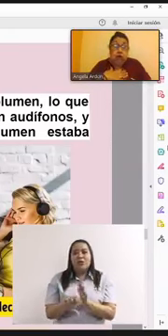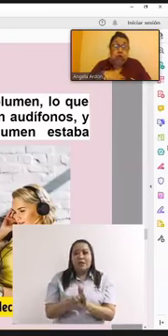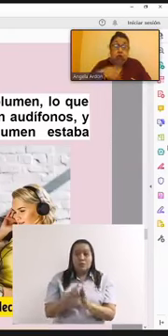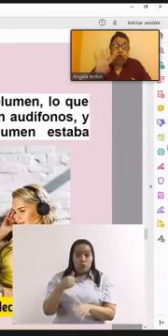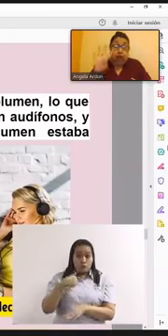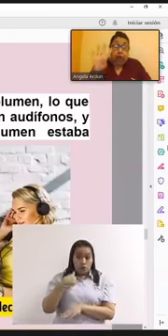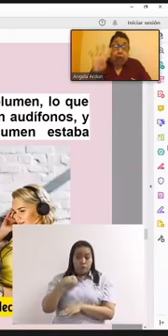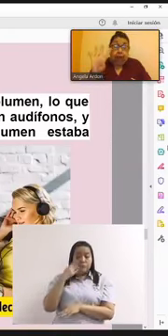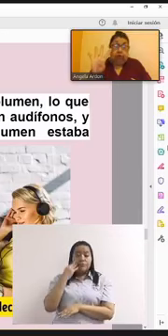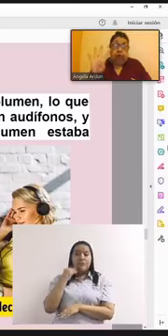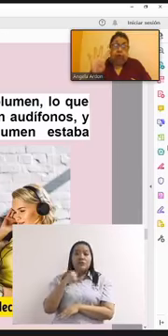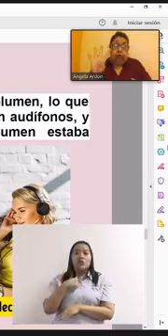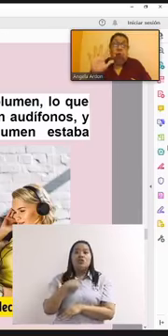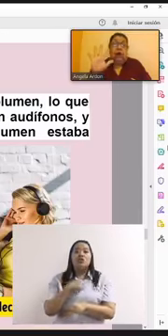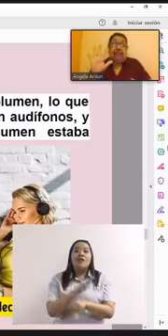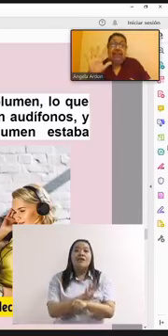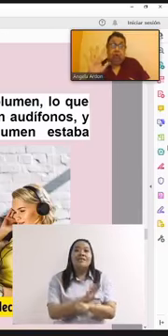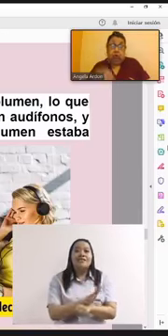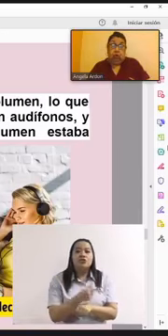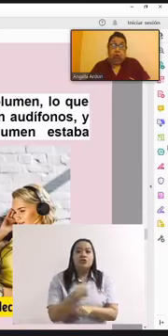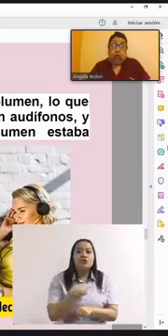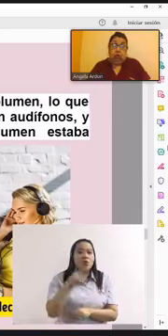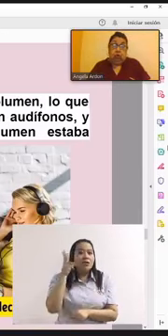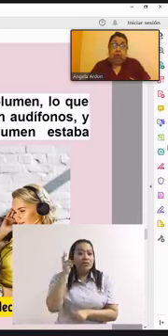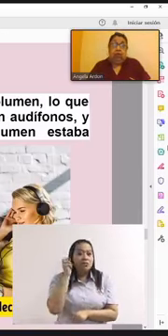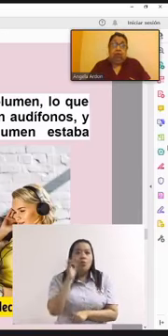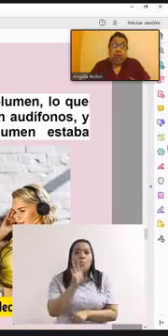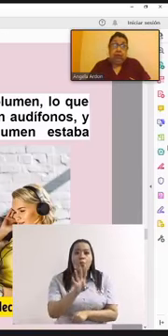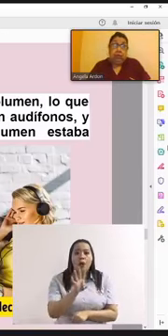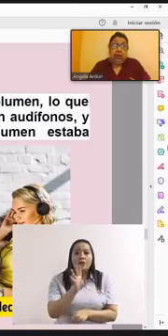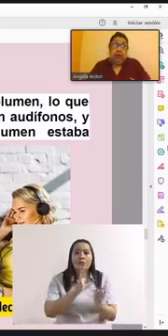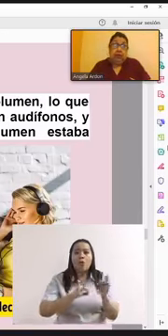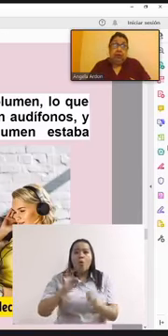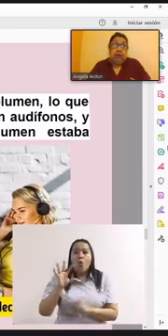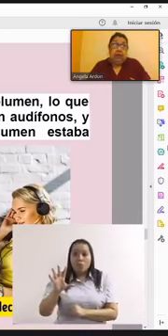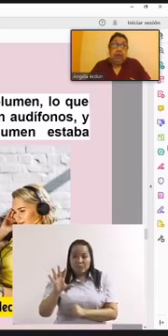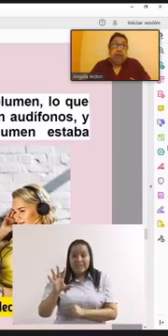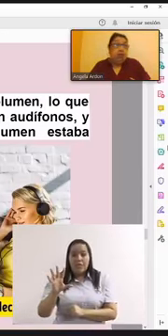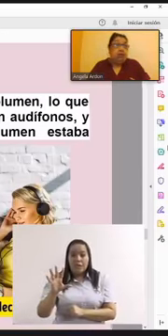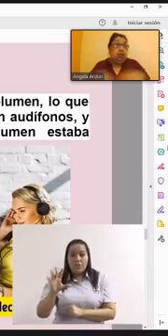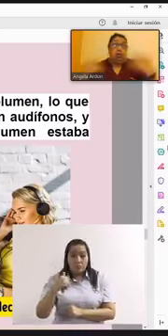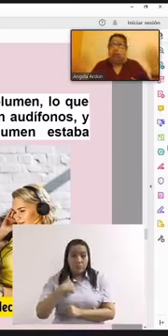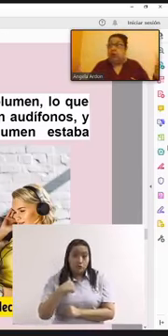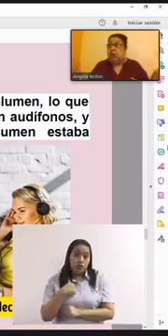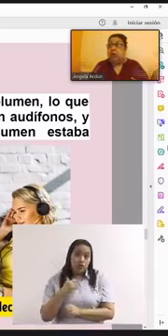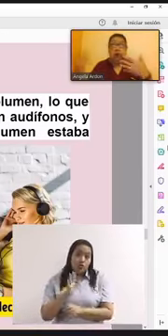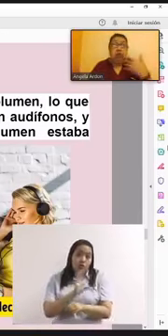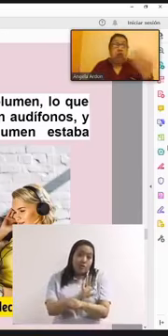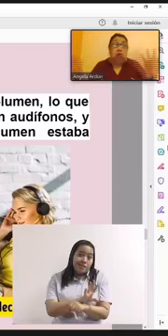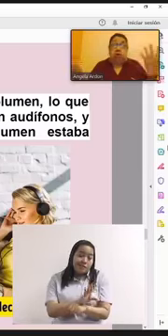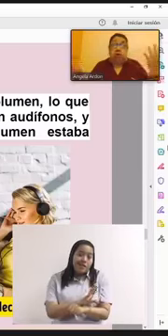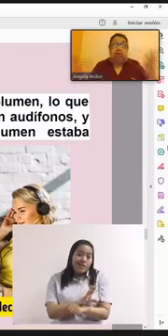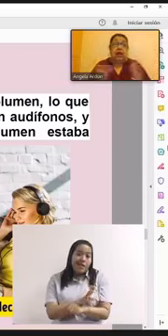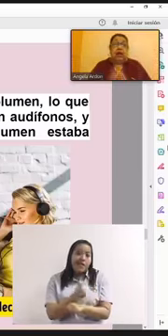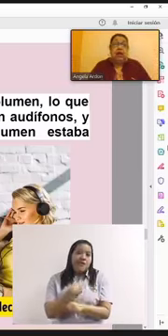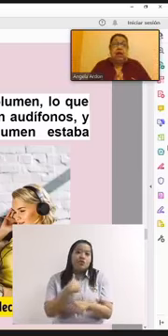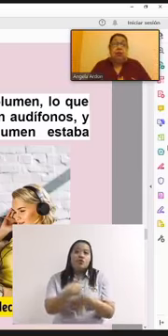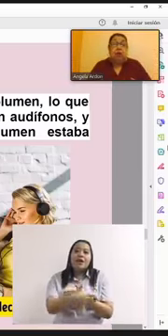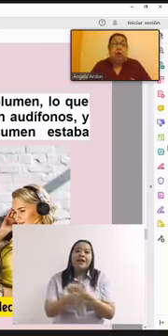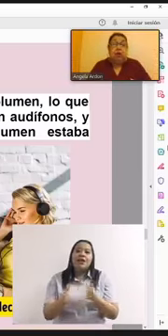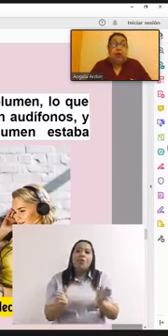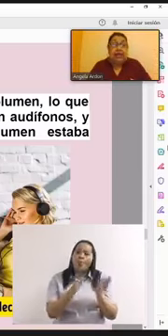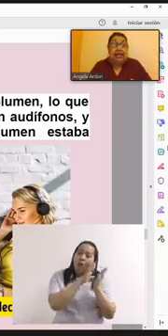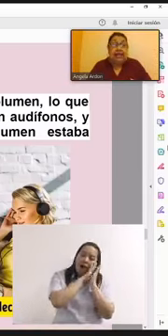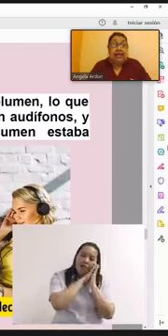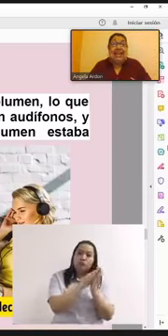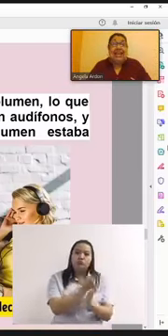lo escucho a 4 o a 5. Ese es mi volumen, ¿verdad? Y más si estoy en el cuarto y todo, donde sea. Pero